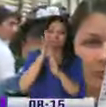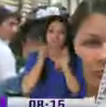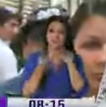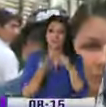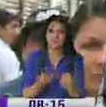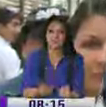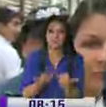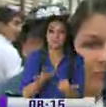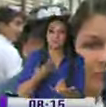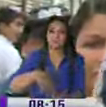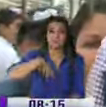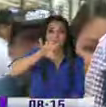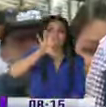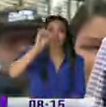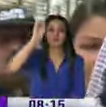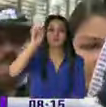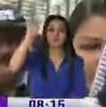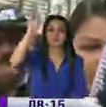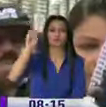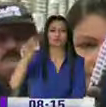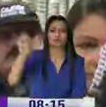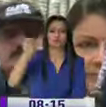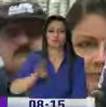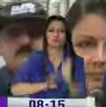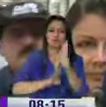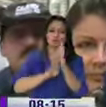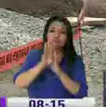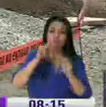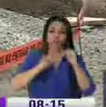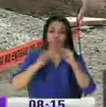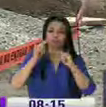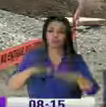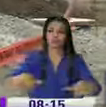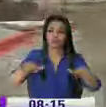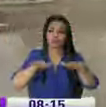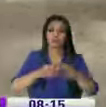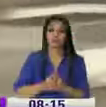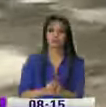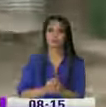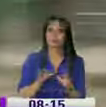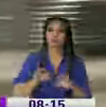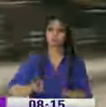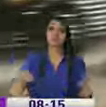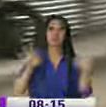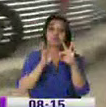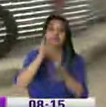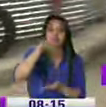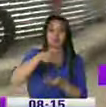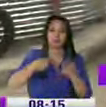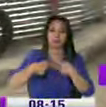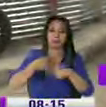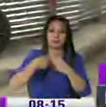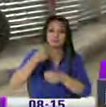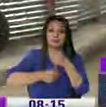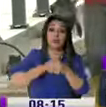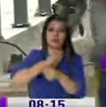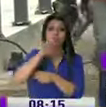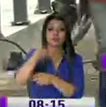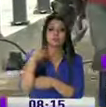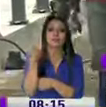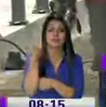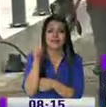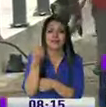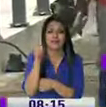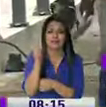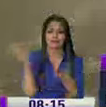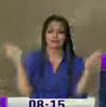registra ya un 50% de avance en su construcción. Este importante centro de comercio en el 2010 sufrió un colapso generado